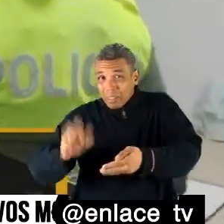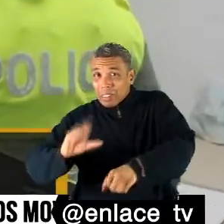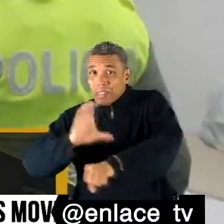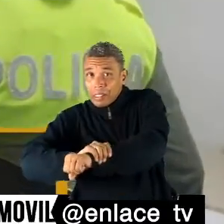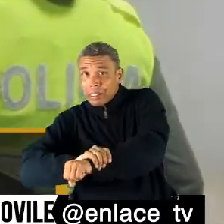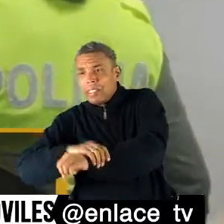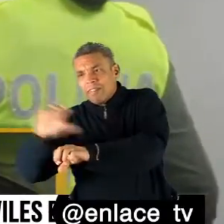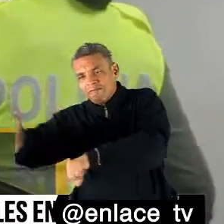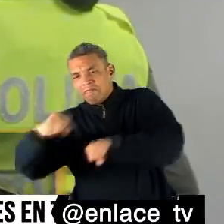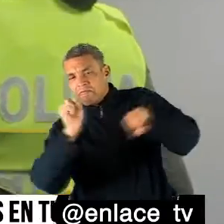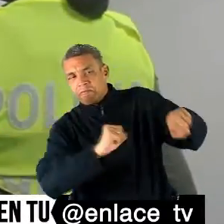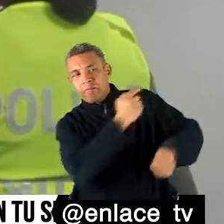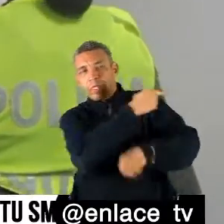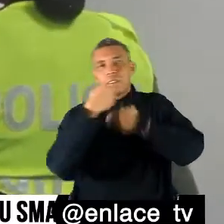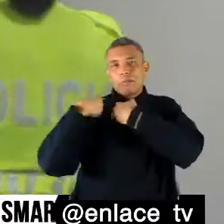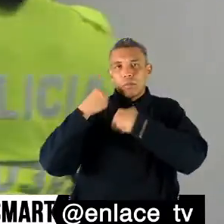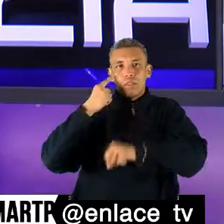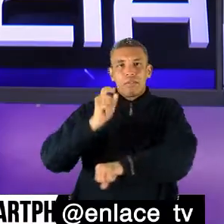la Fiscalía General de la Nación.